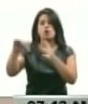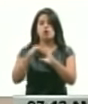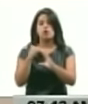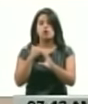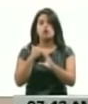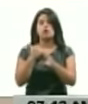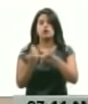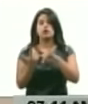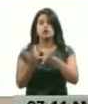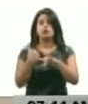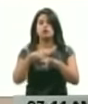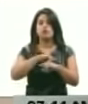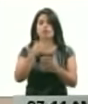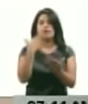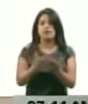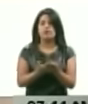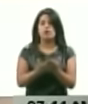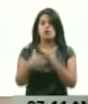tecnología le responde.